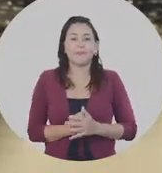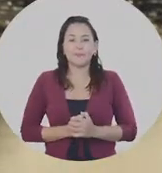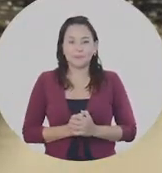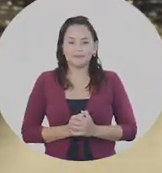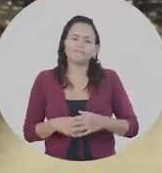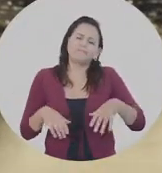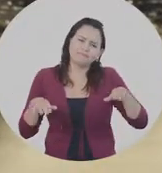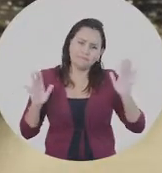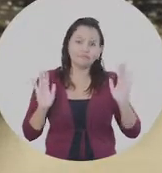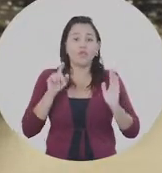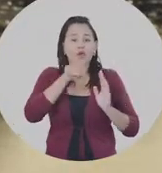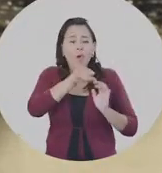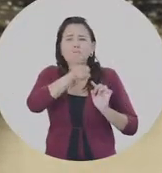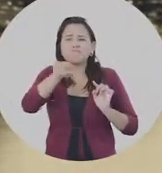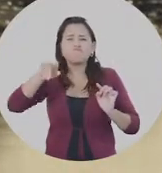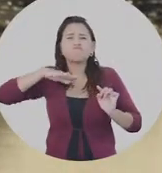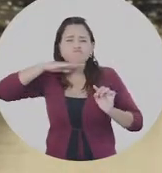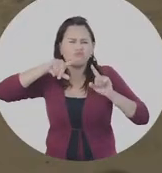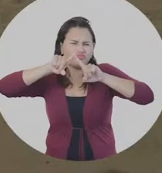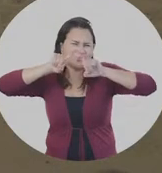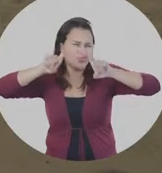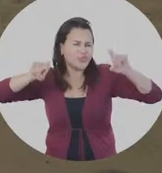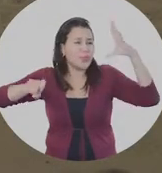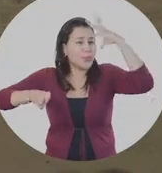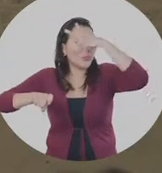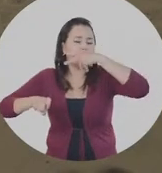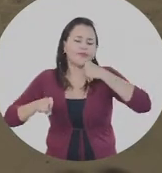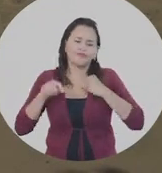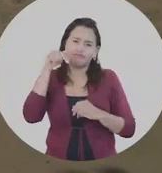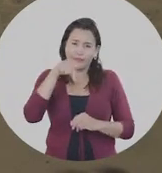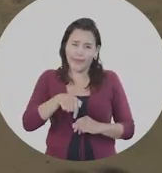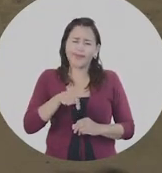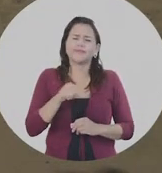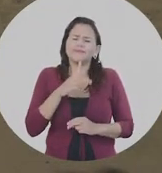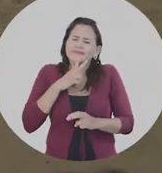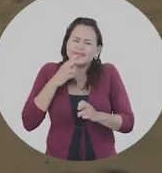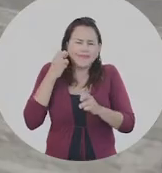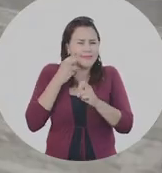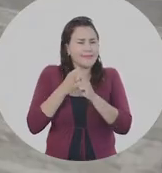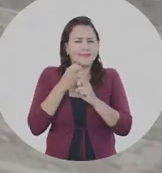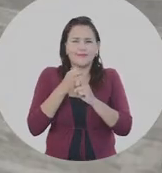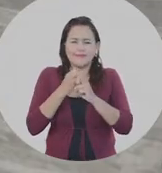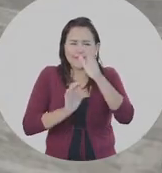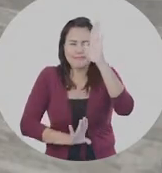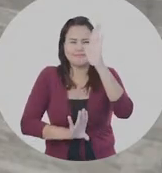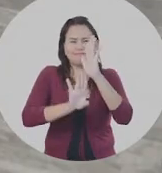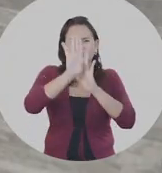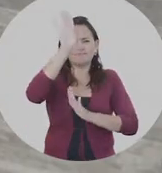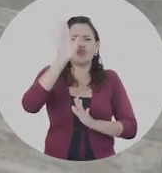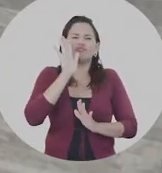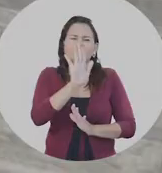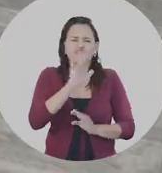A pesar de esa abundante riqueza, el Magdalena carece de condiciones para lograr un desarrollo incluyente